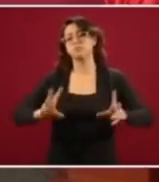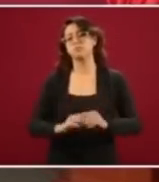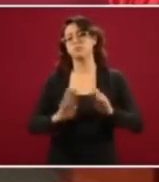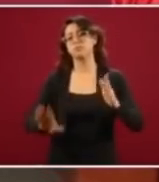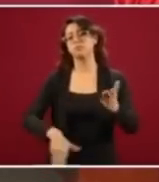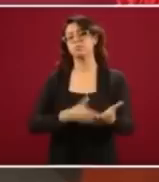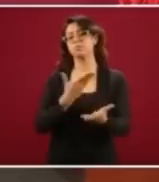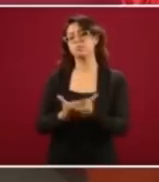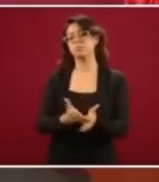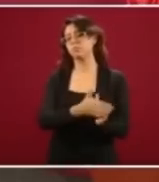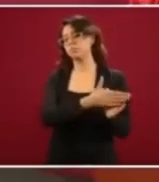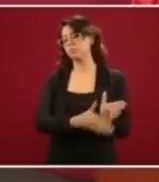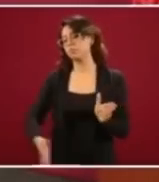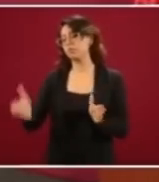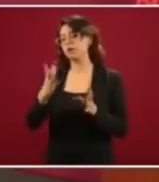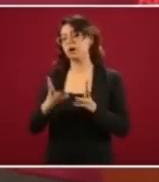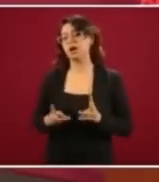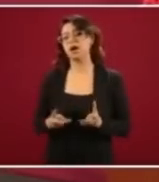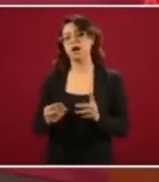se ejerció